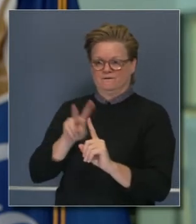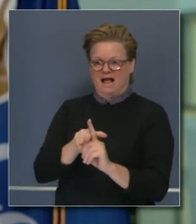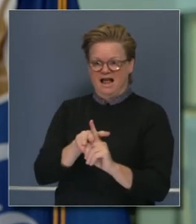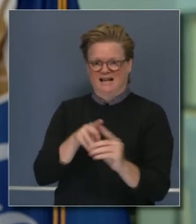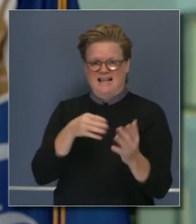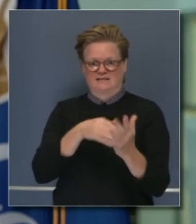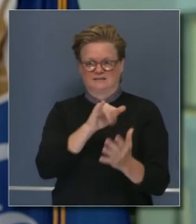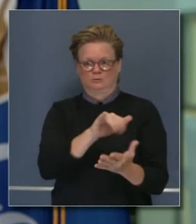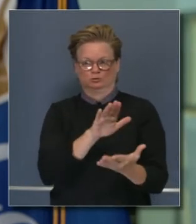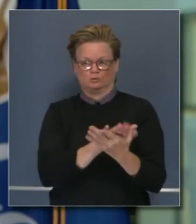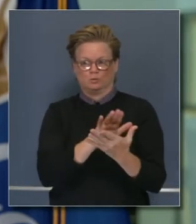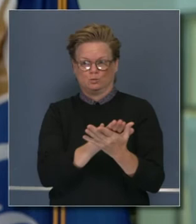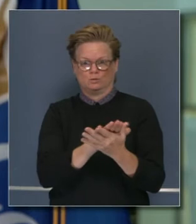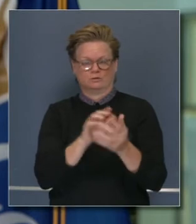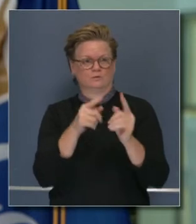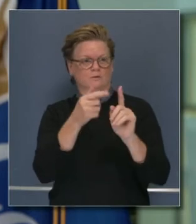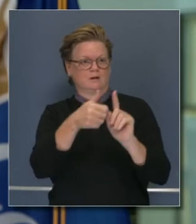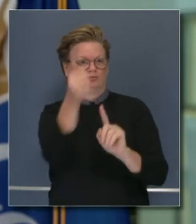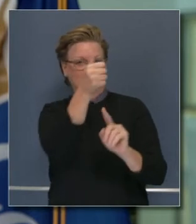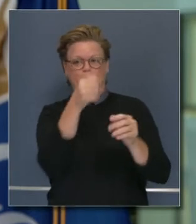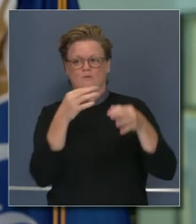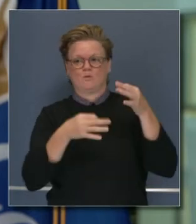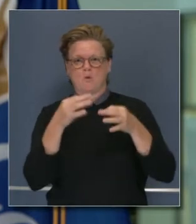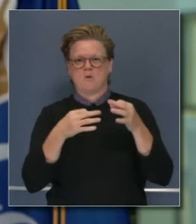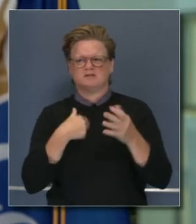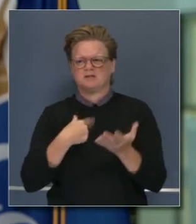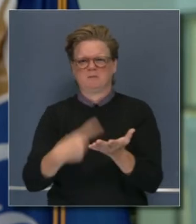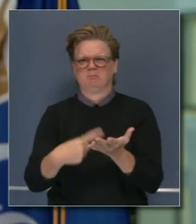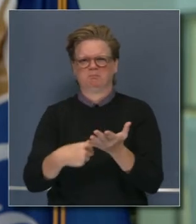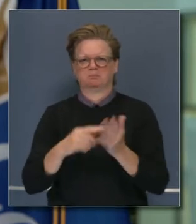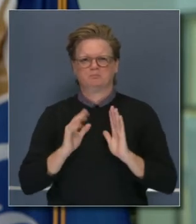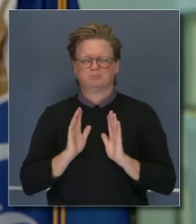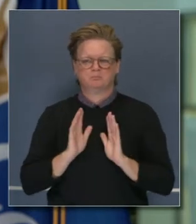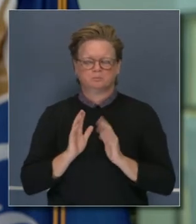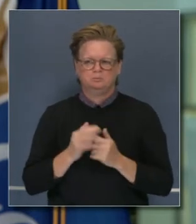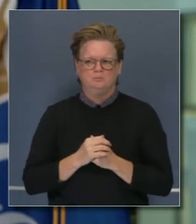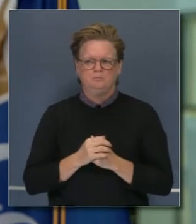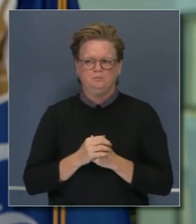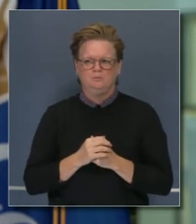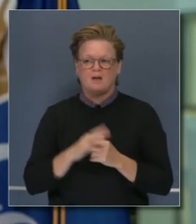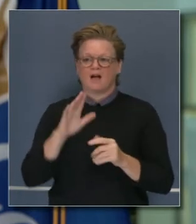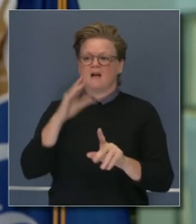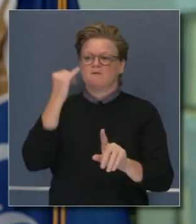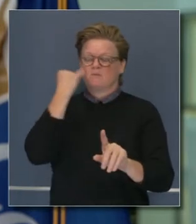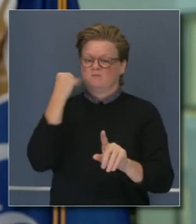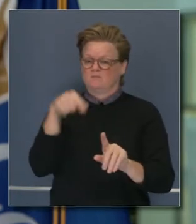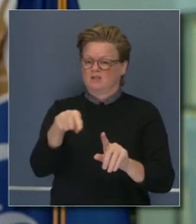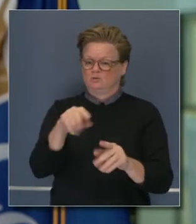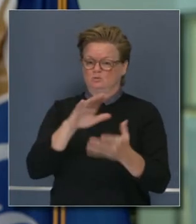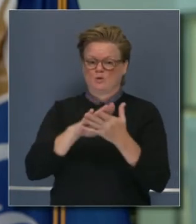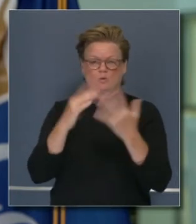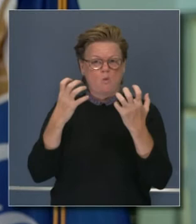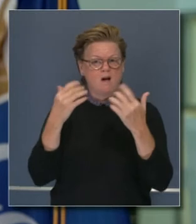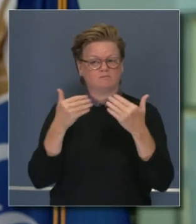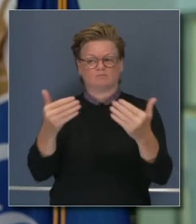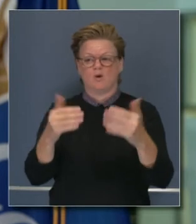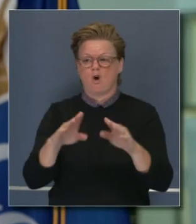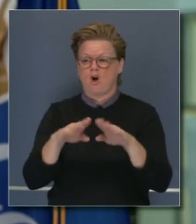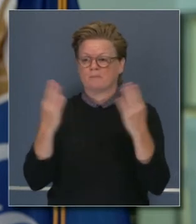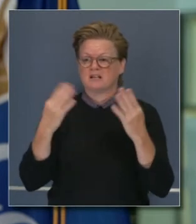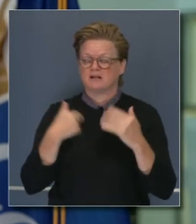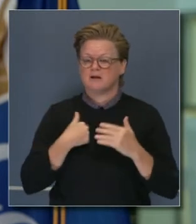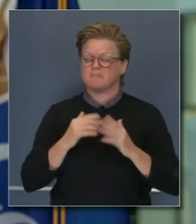un escrito, pero aprecio este diálogo constante respecto a aquellos que quieren proceder rápidamente,